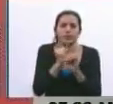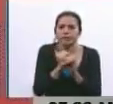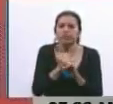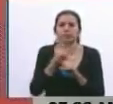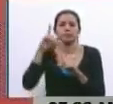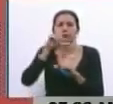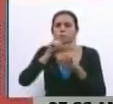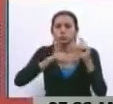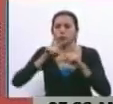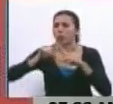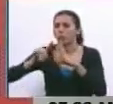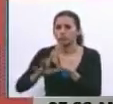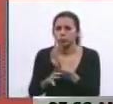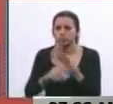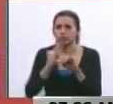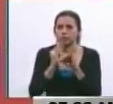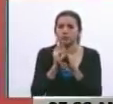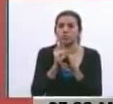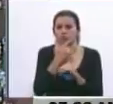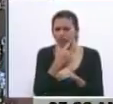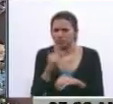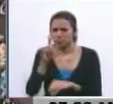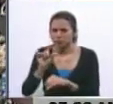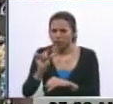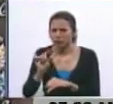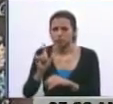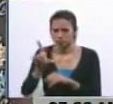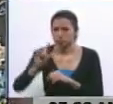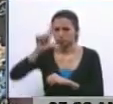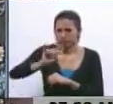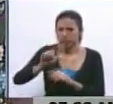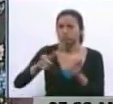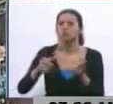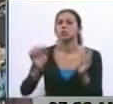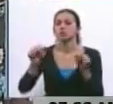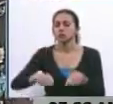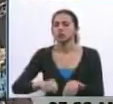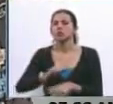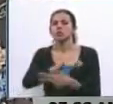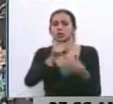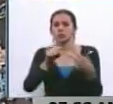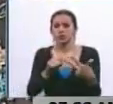costo también va a ser accesible a la gente, sí, de ese servicio? No. Tenemos